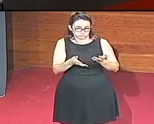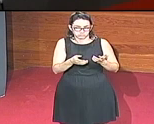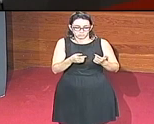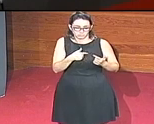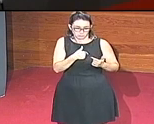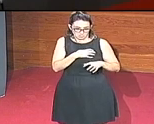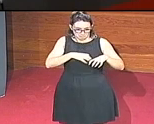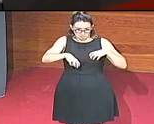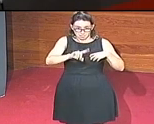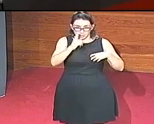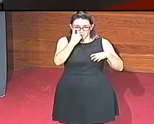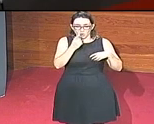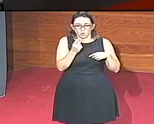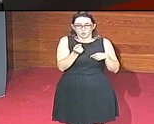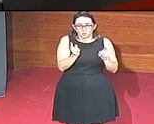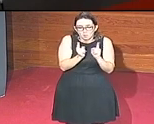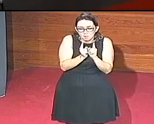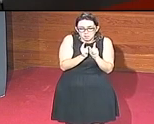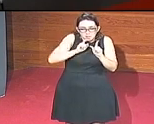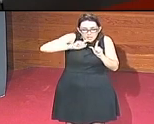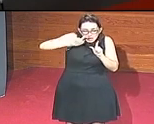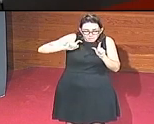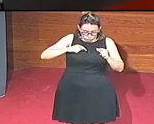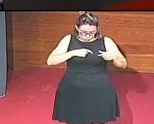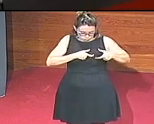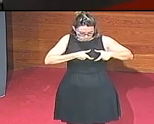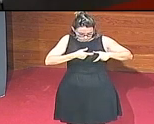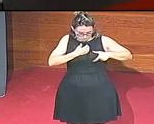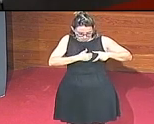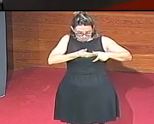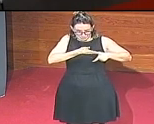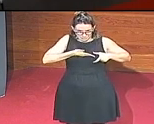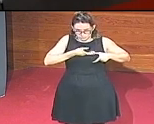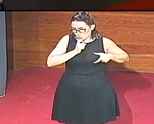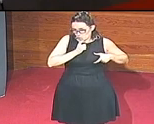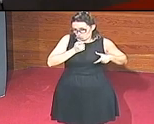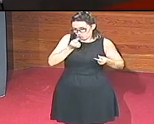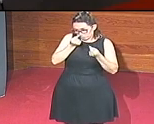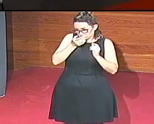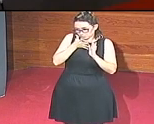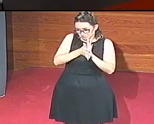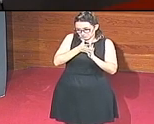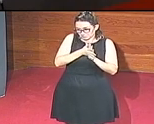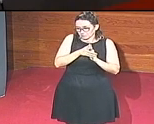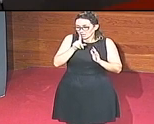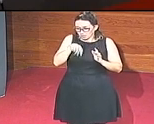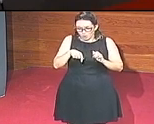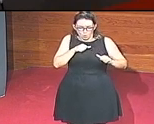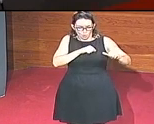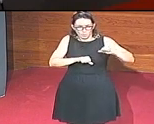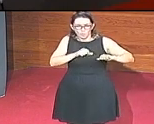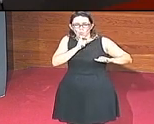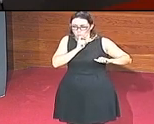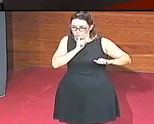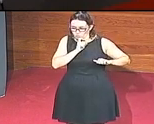con un gráfico explicando las partes del corazón y cómo fue técnicamente aquel cómo fue técnicamente la operación que es esa de ahí